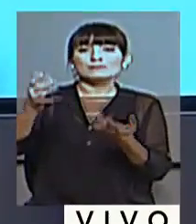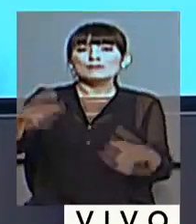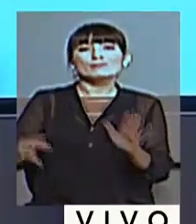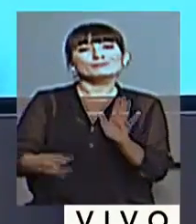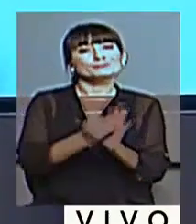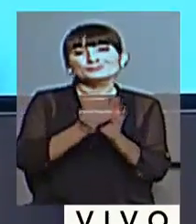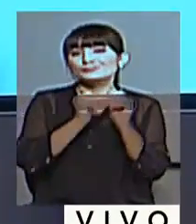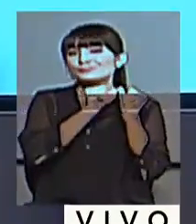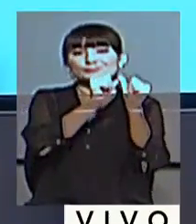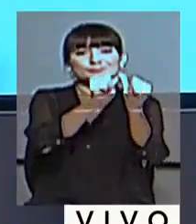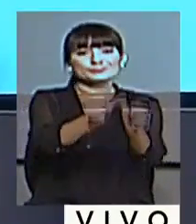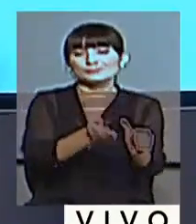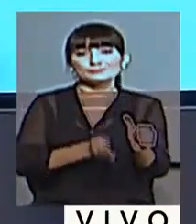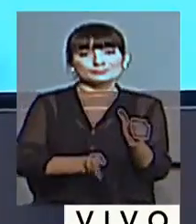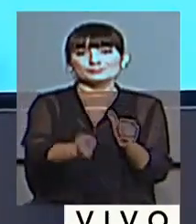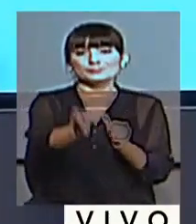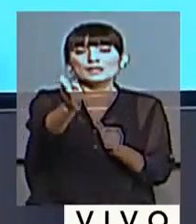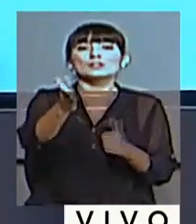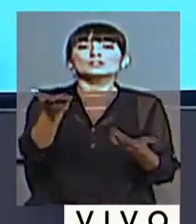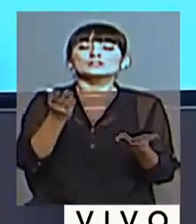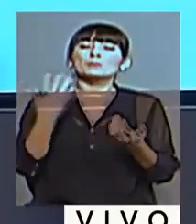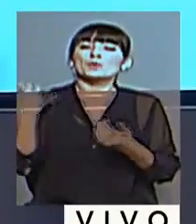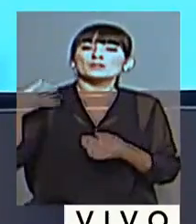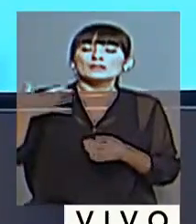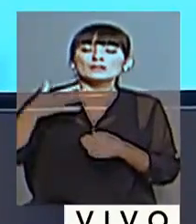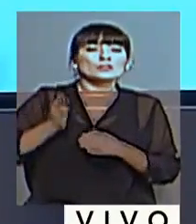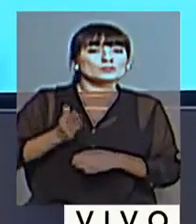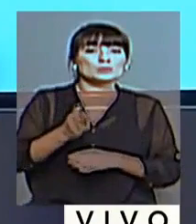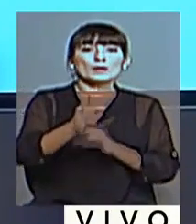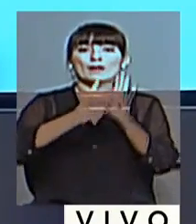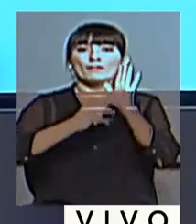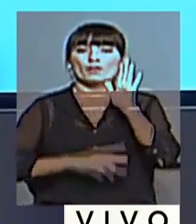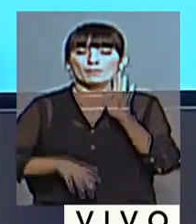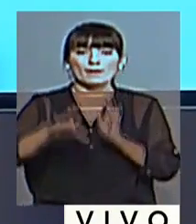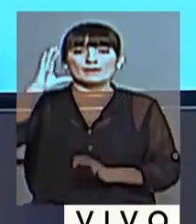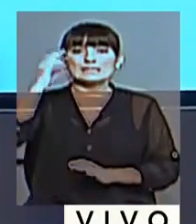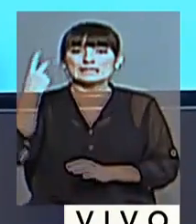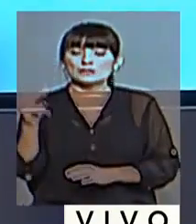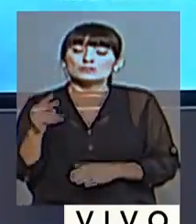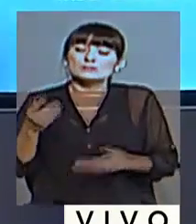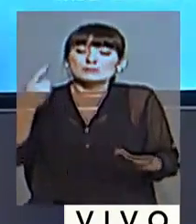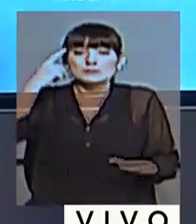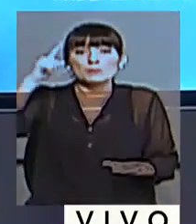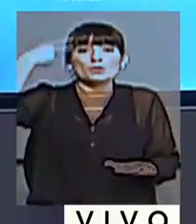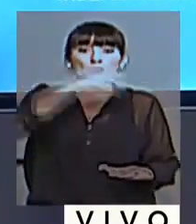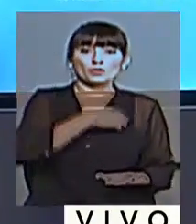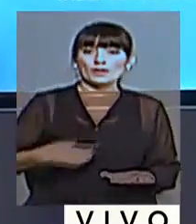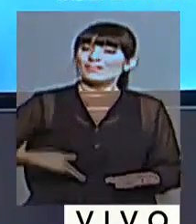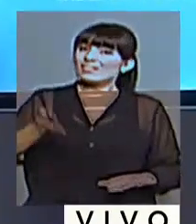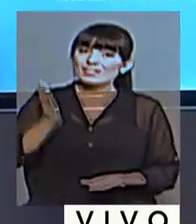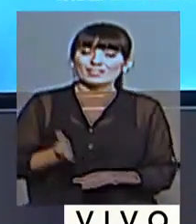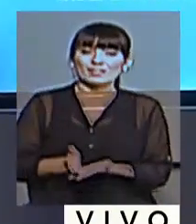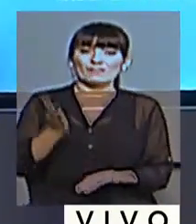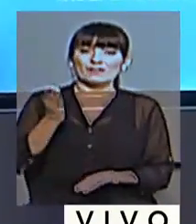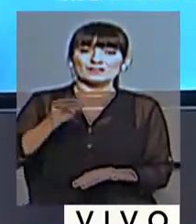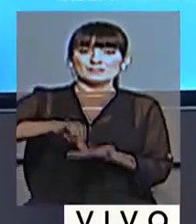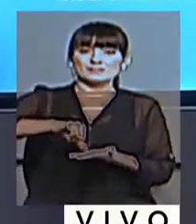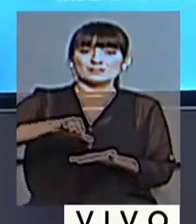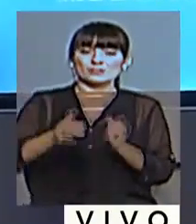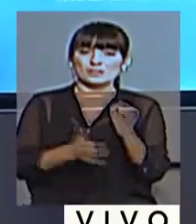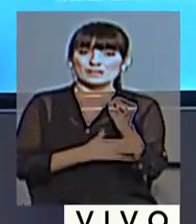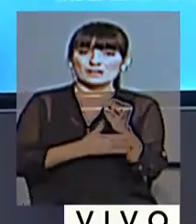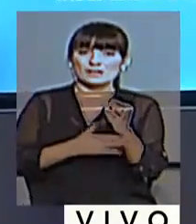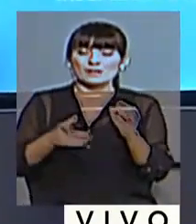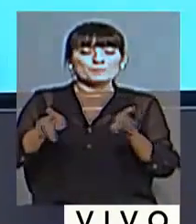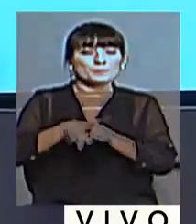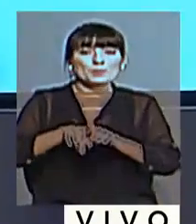continuar con la reforma de la presidenta Bachelet, y por eso estamos empecinados en que el próximo gobierno tiene que ser de centro-izquierda y afirmar